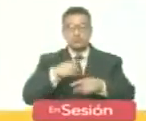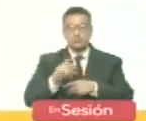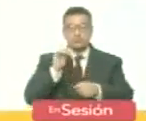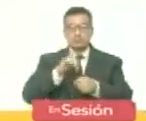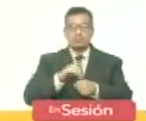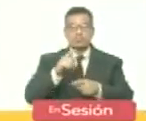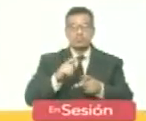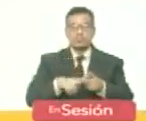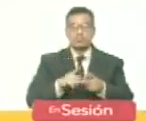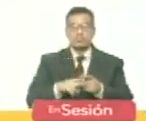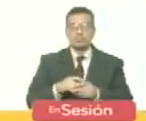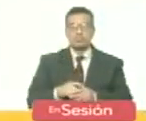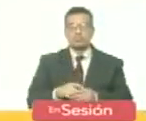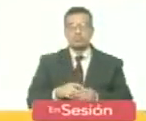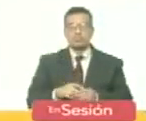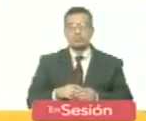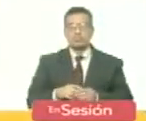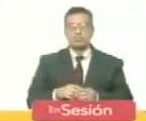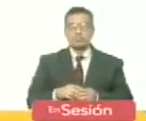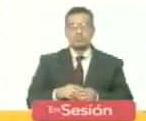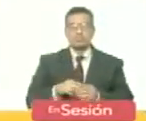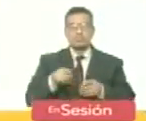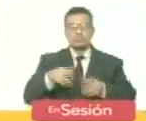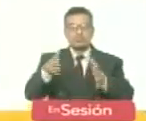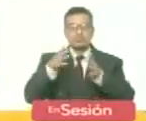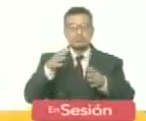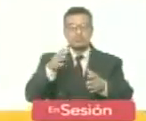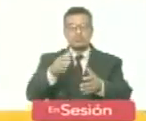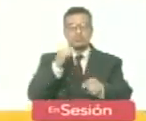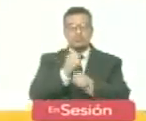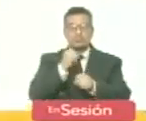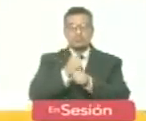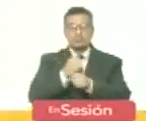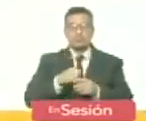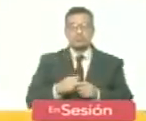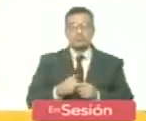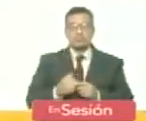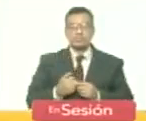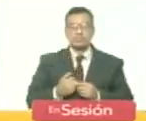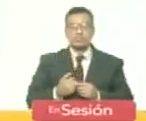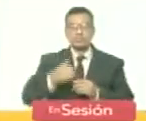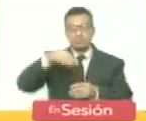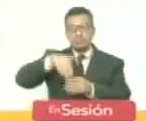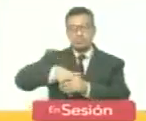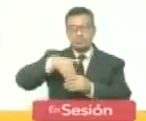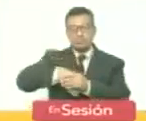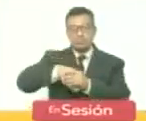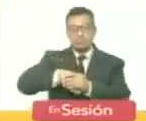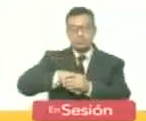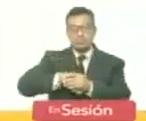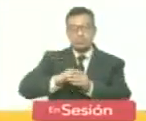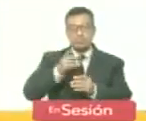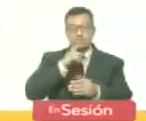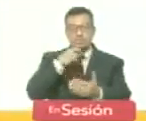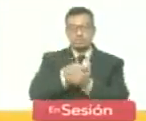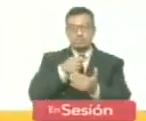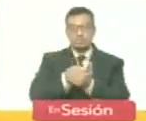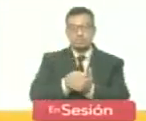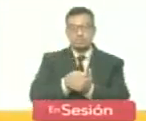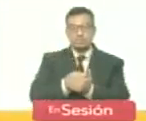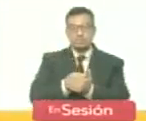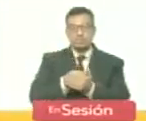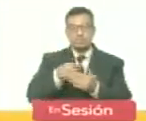de las conquistas de los trabajadores. Y el bono vacacional de los trabajadores, que está